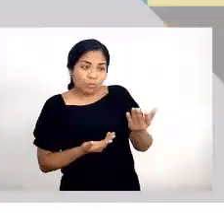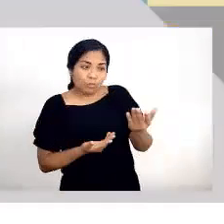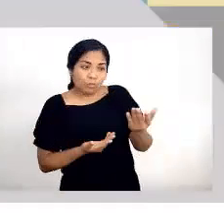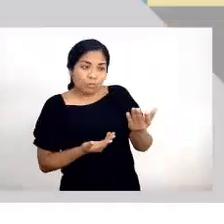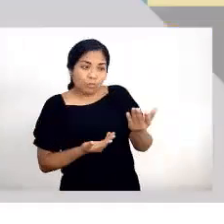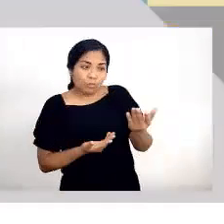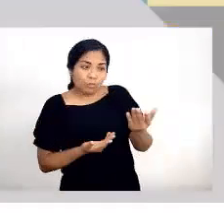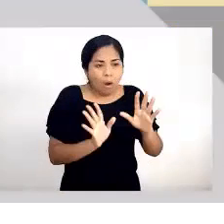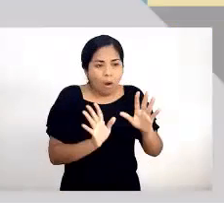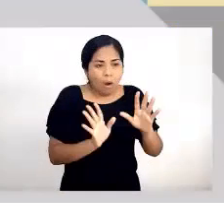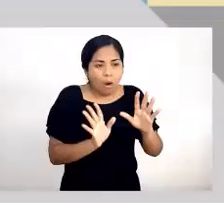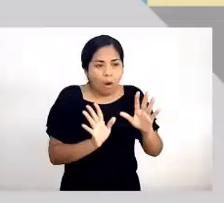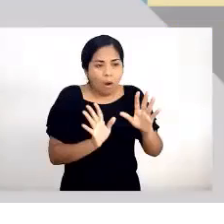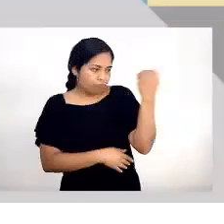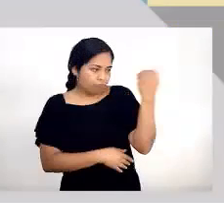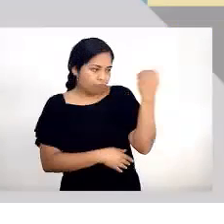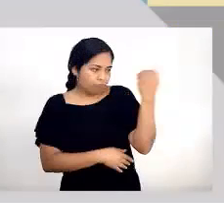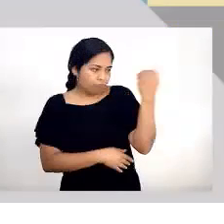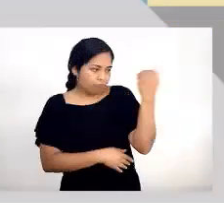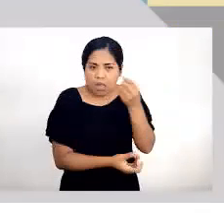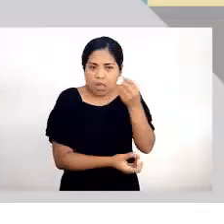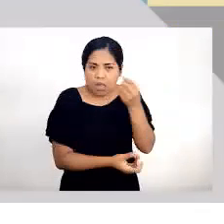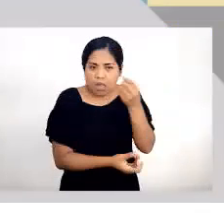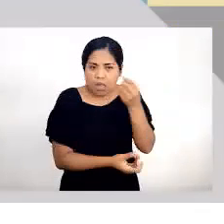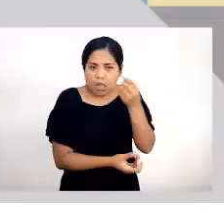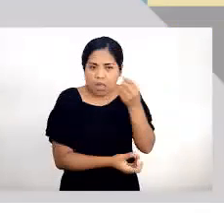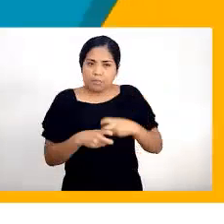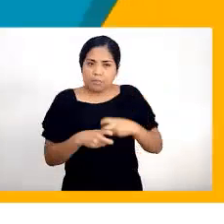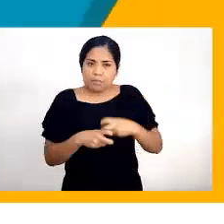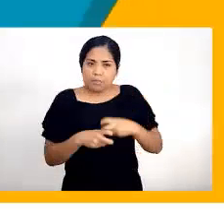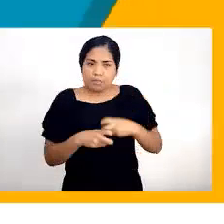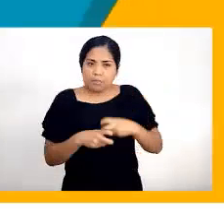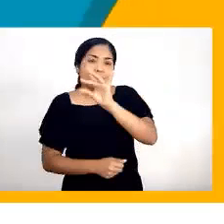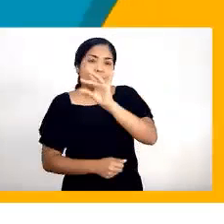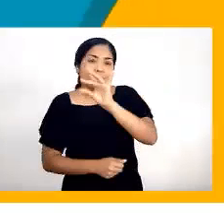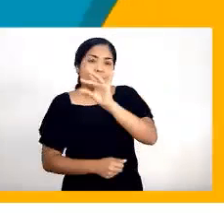ti pueden contarme con toda confianza si algo ha ocurrido. Llama sin costo al